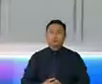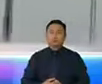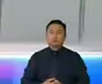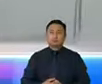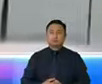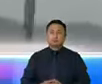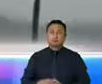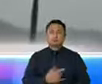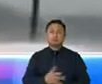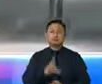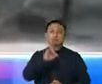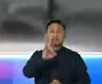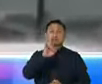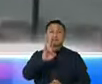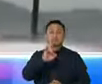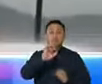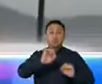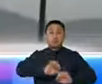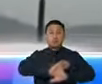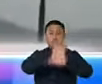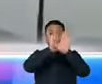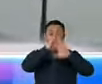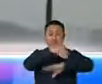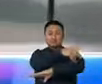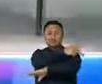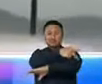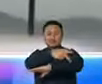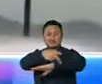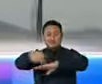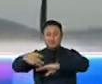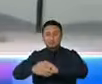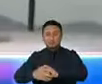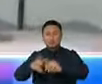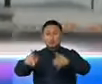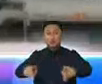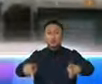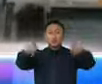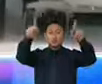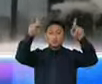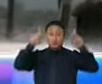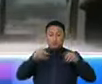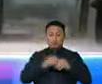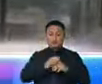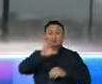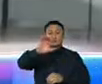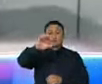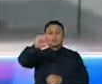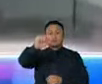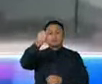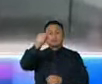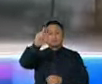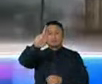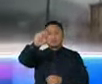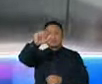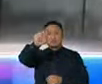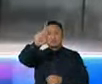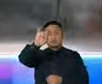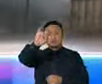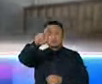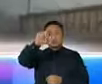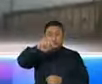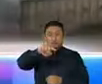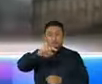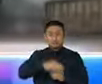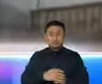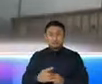Y eran las 7 de la mañana en la vía perimetral y en el paso elevado de la avenida Gasolina, la hora pico fue marcada por ese incendio